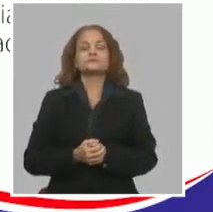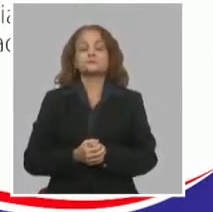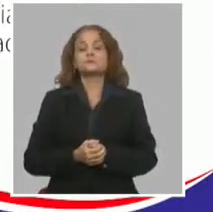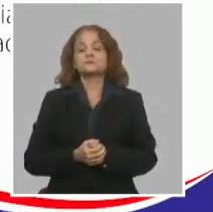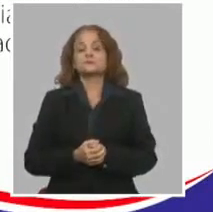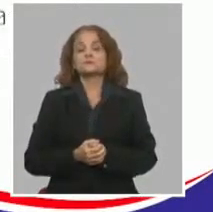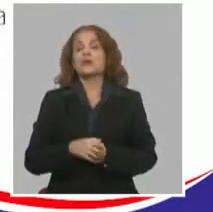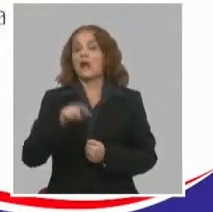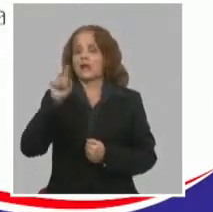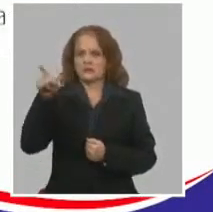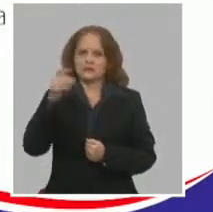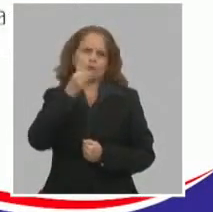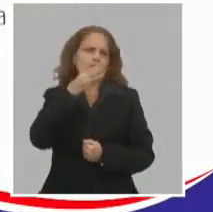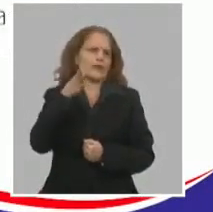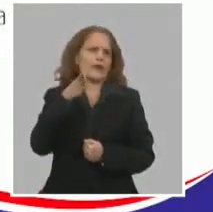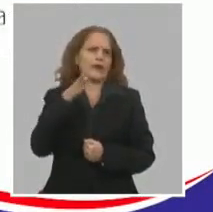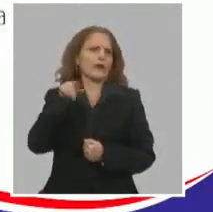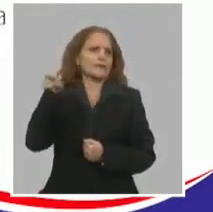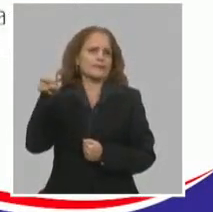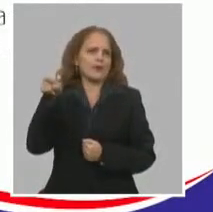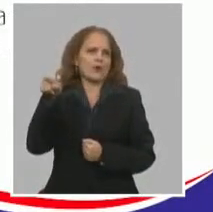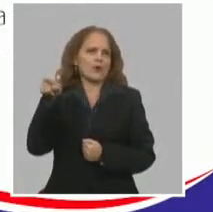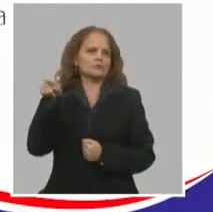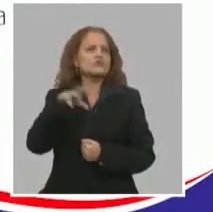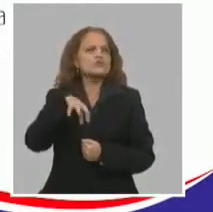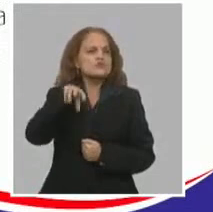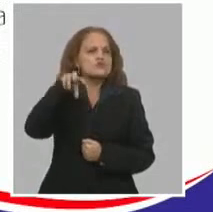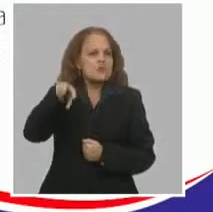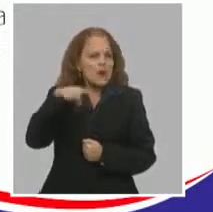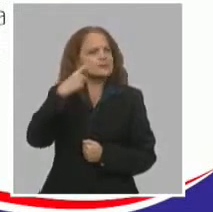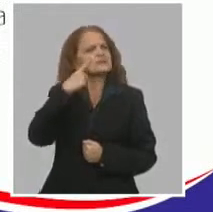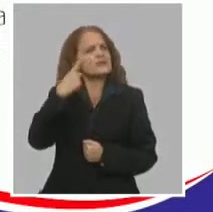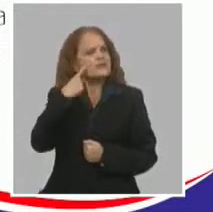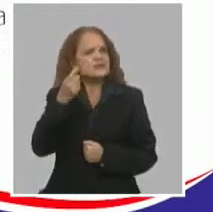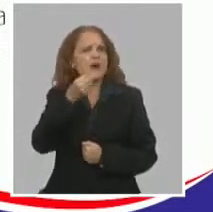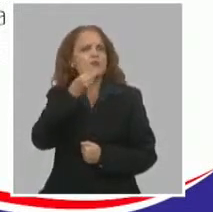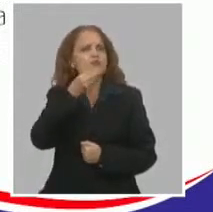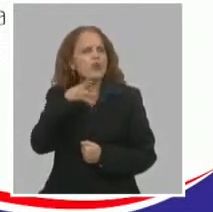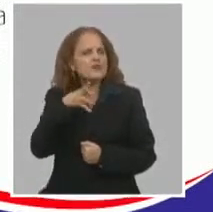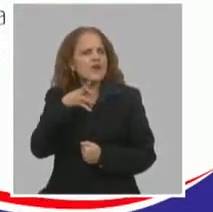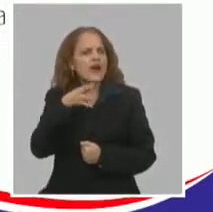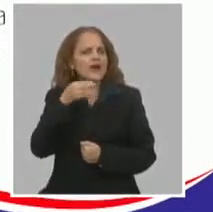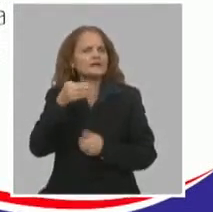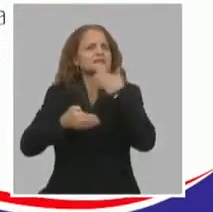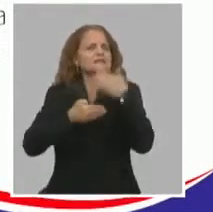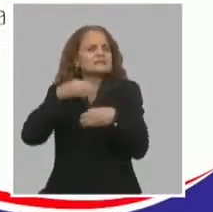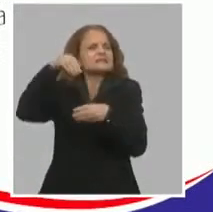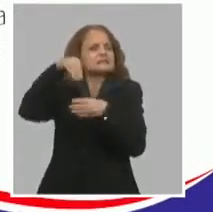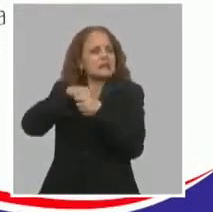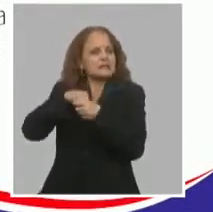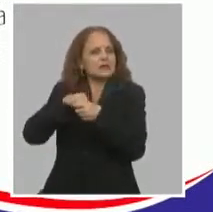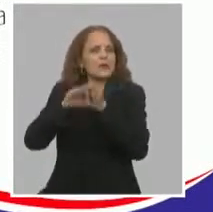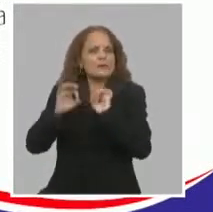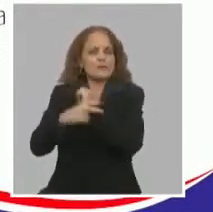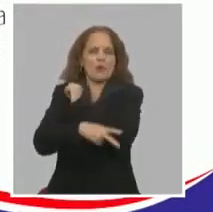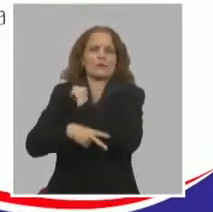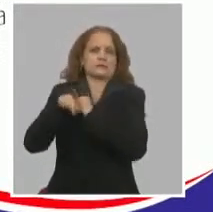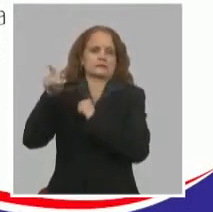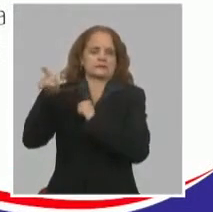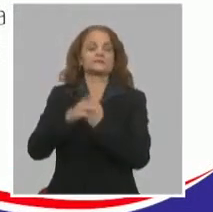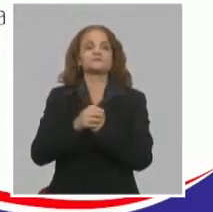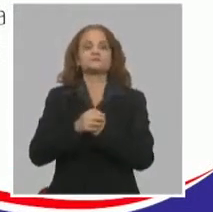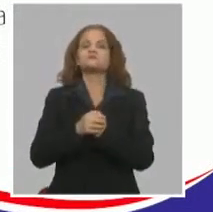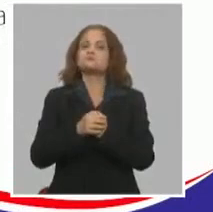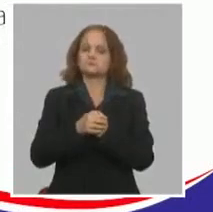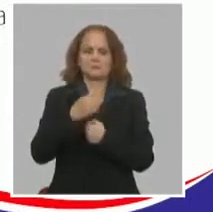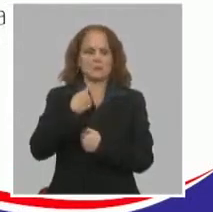un abanico amplio de perspectiva, un abanico amplio de qué podía pasar. Y bueno, realmente